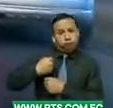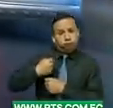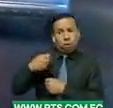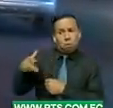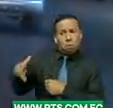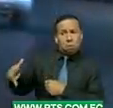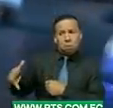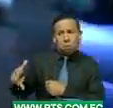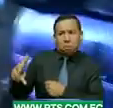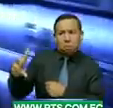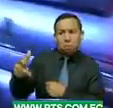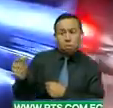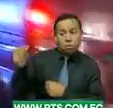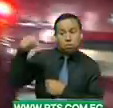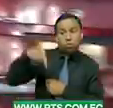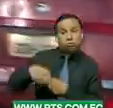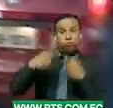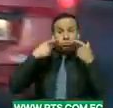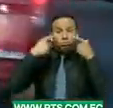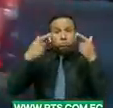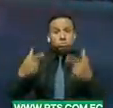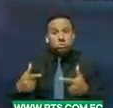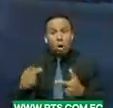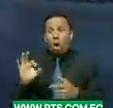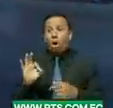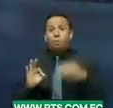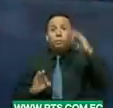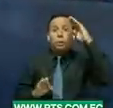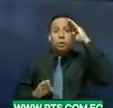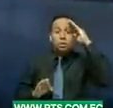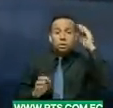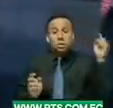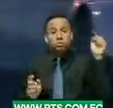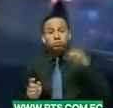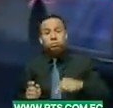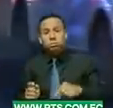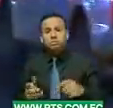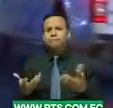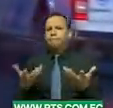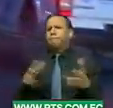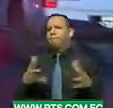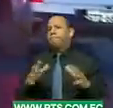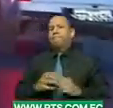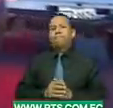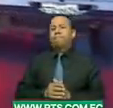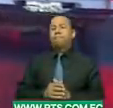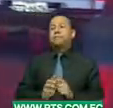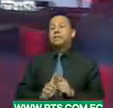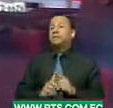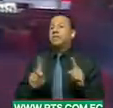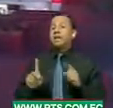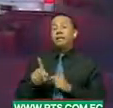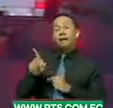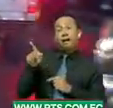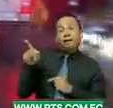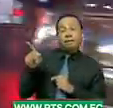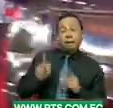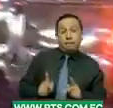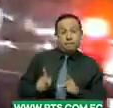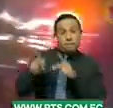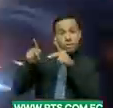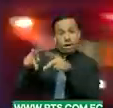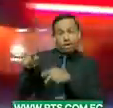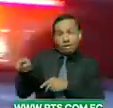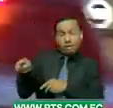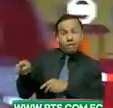no realizan controles y tampoco policías, a lo mucho una unidad móvil que se encuentra abajo del puente de la vía perimetral, aquí en el ingreso a la